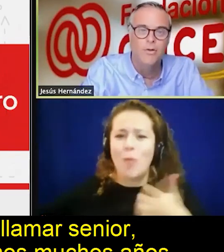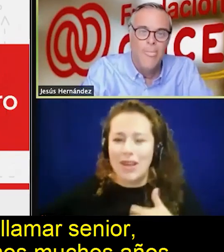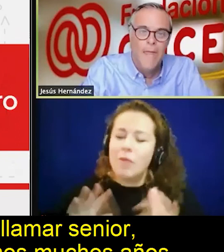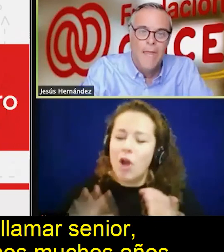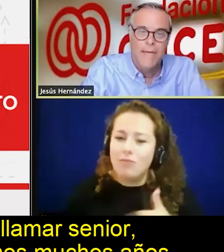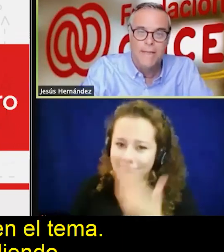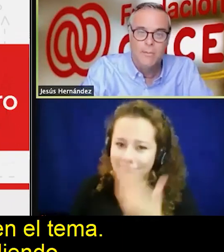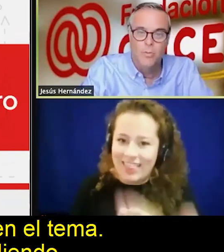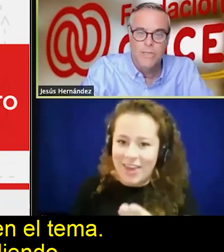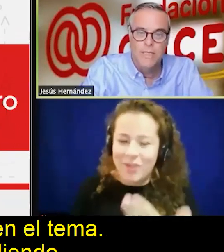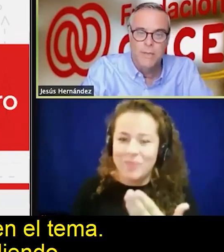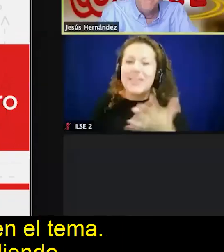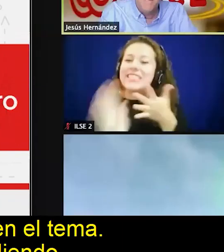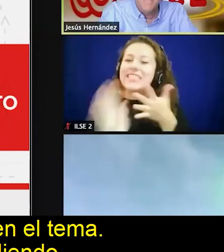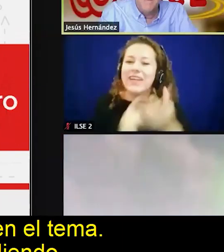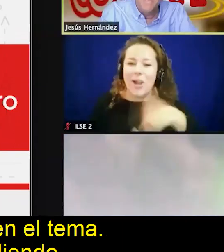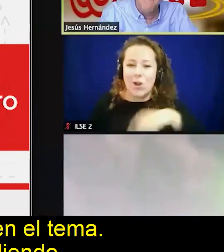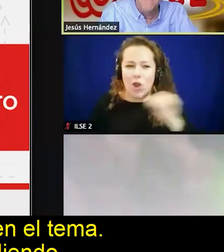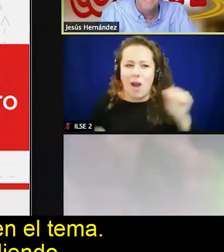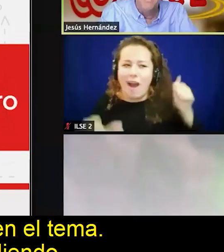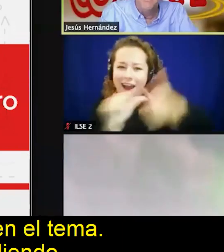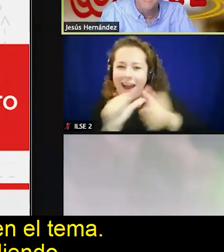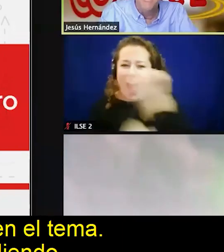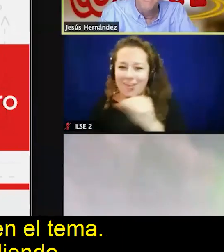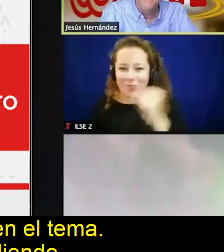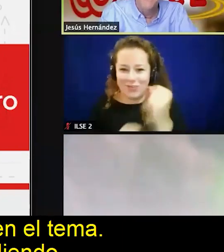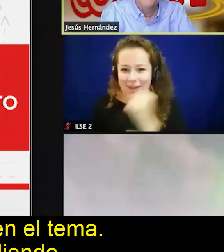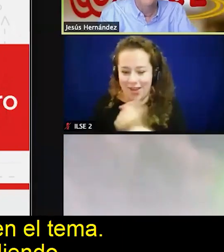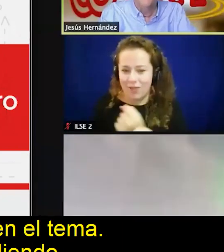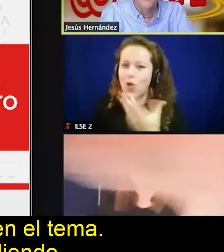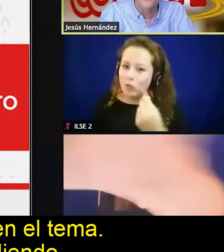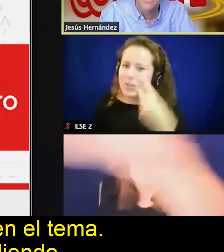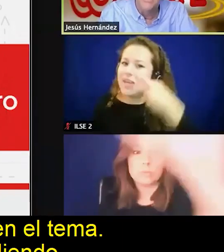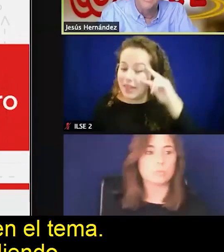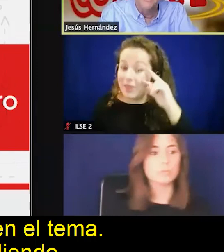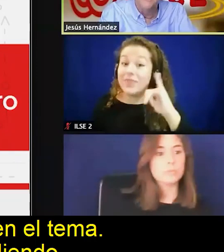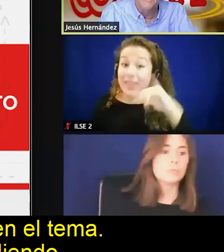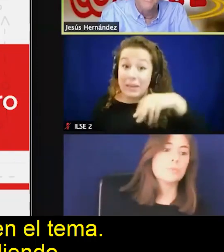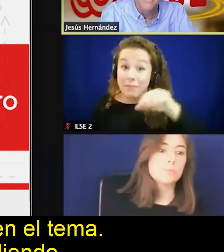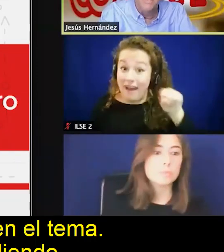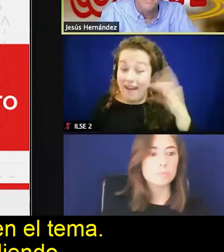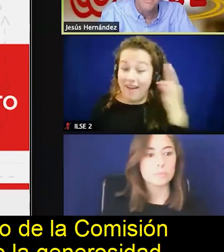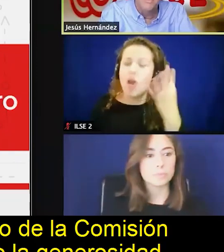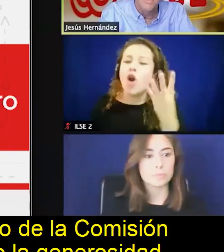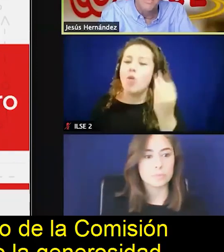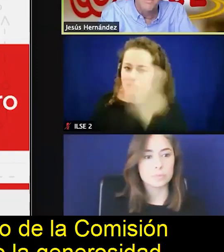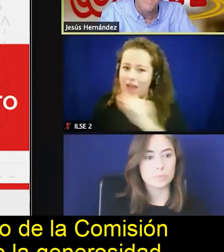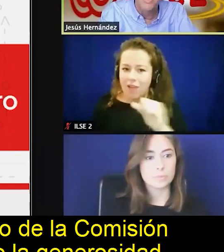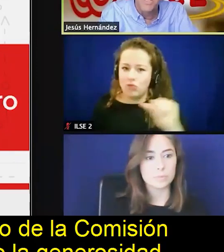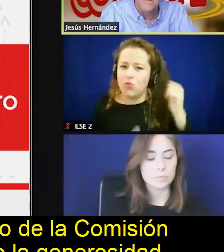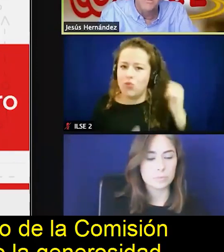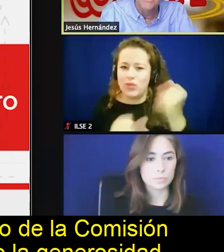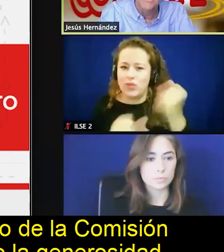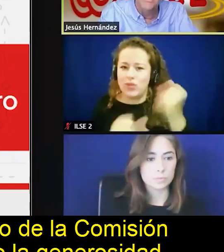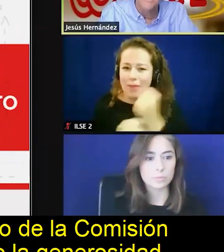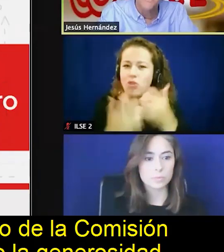trabajando y que tenemos mucha experiencia en el tema. Inma, Inmaculada Placencia, lleva muchos años trabajando defendiendo a las personas con discapacidad,